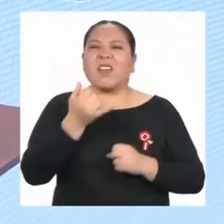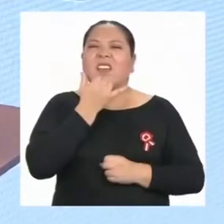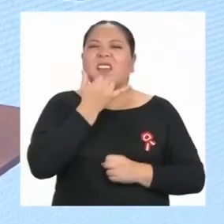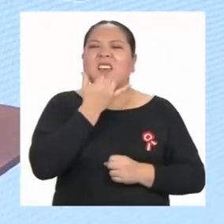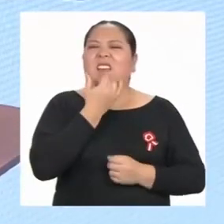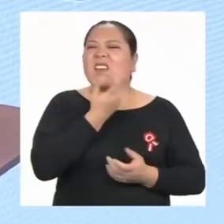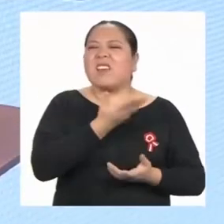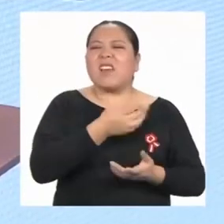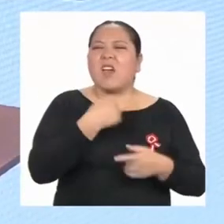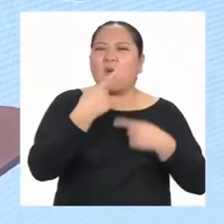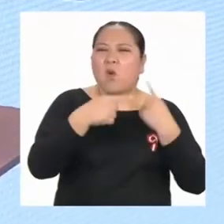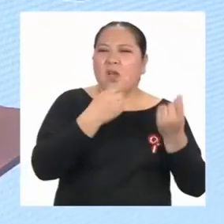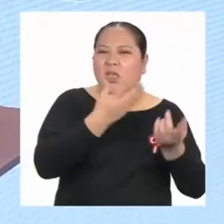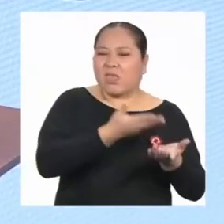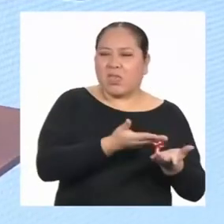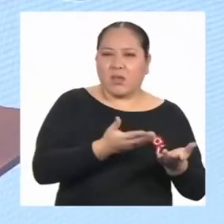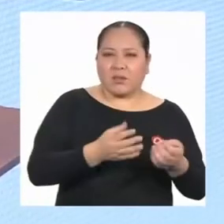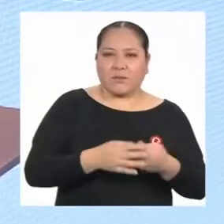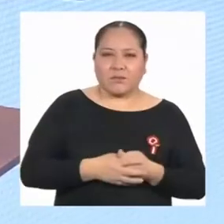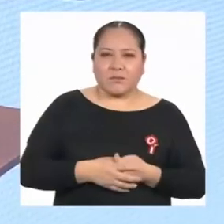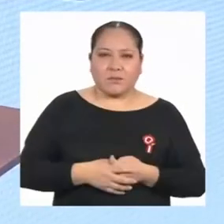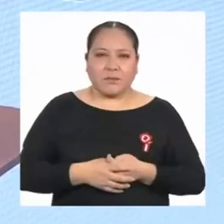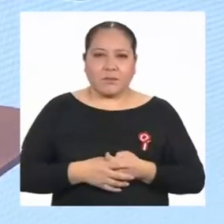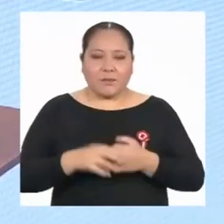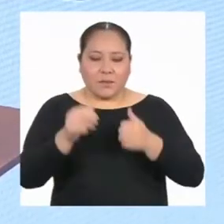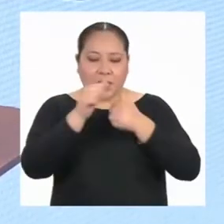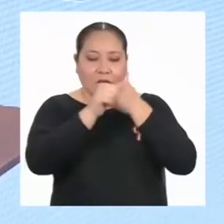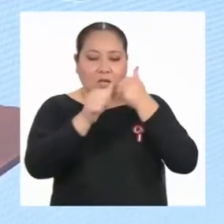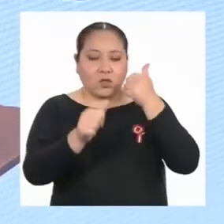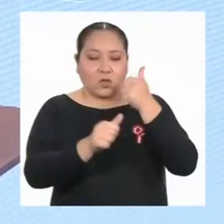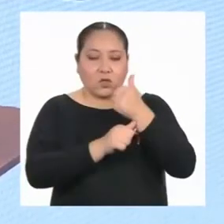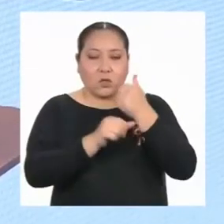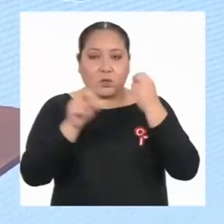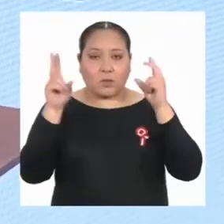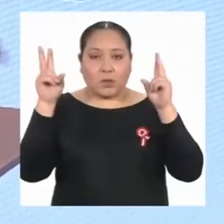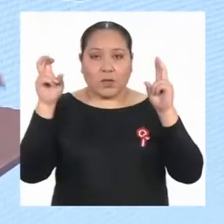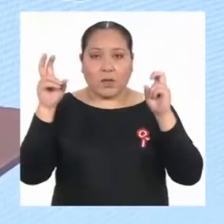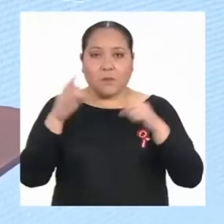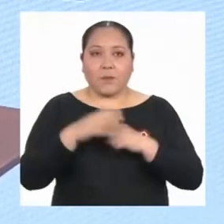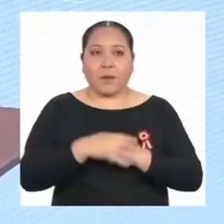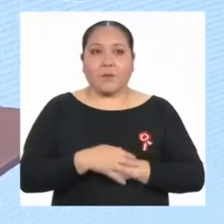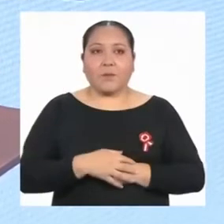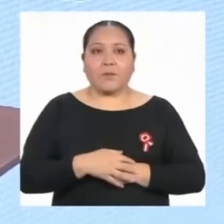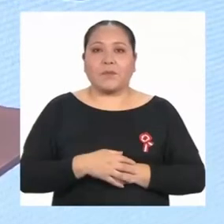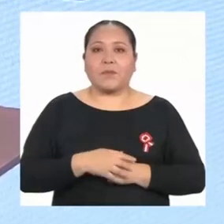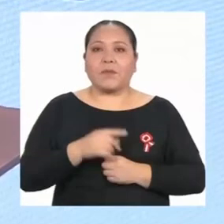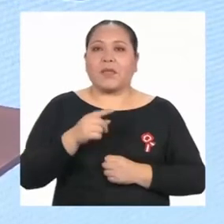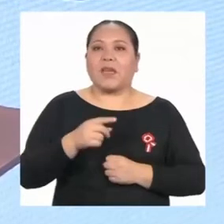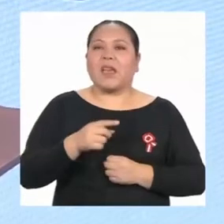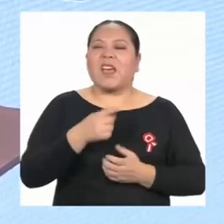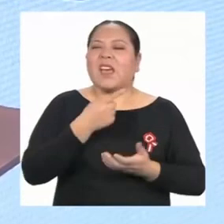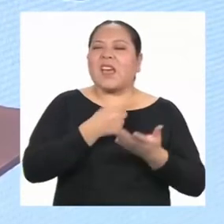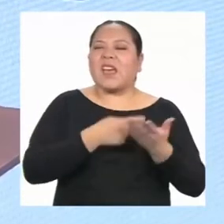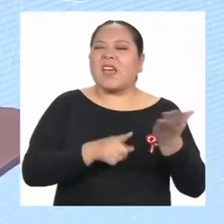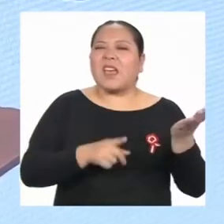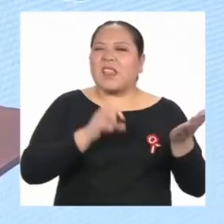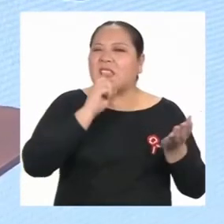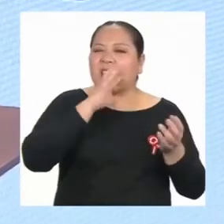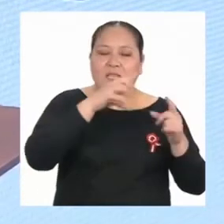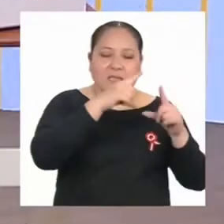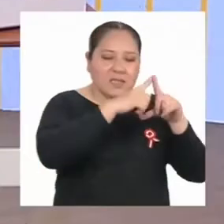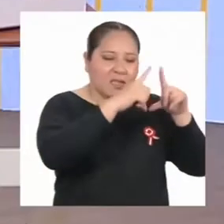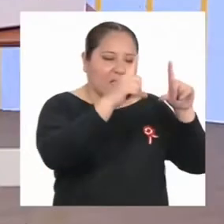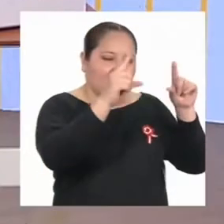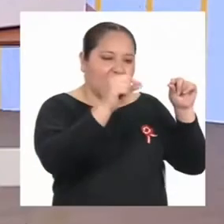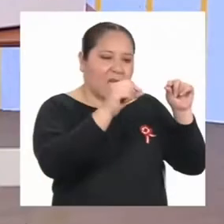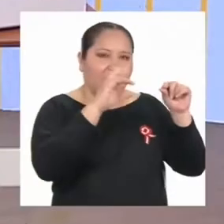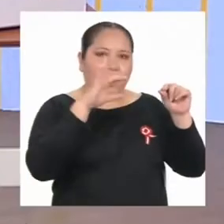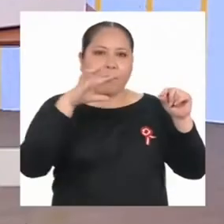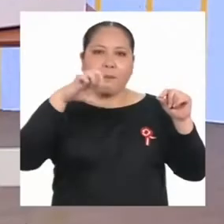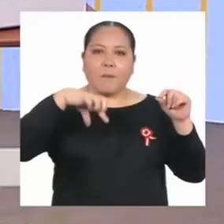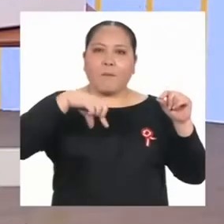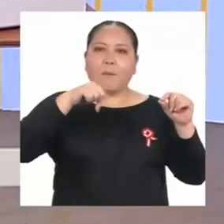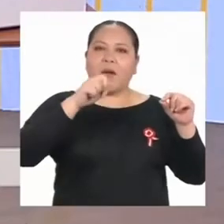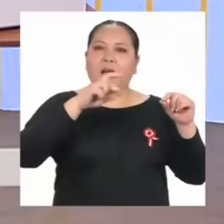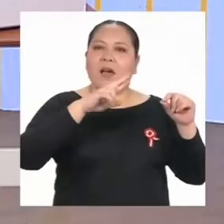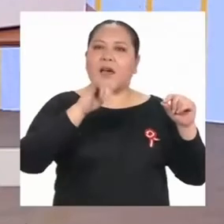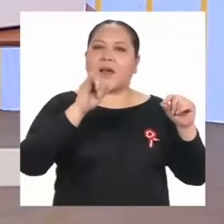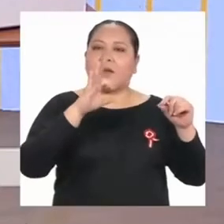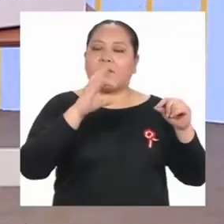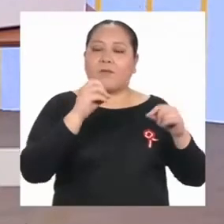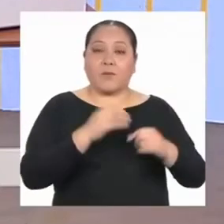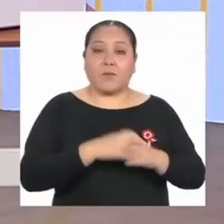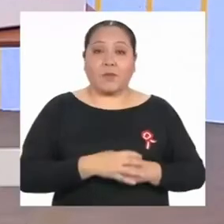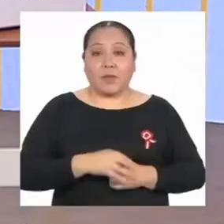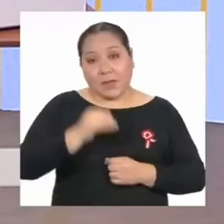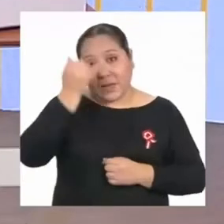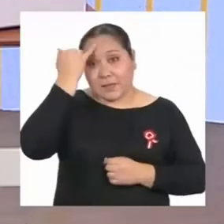texto? Para identificar el subtema es ¿de qué trata el párrafo? Mientras que para identificar las